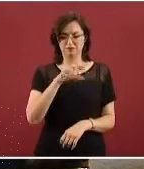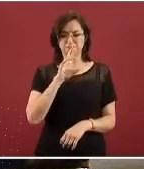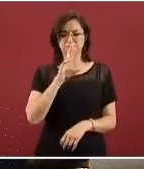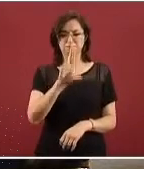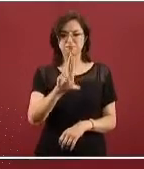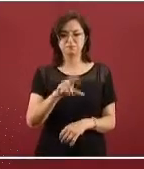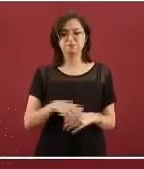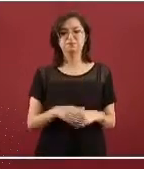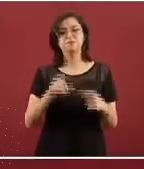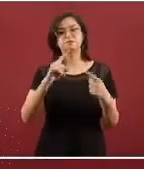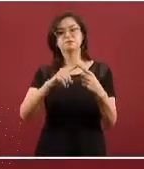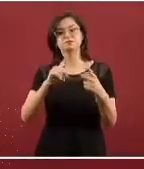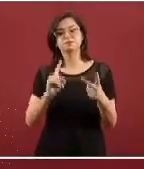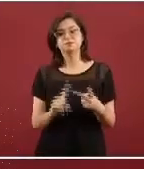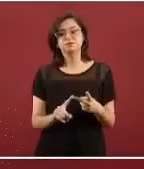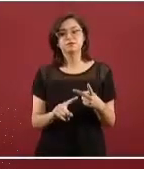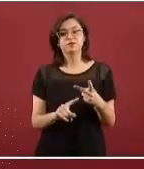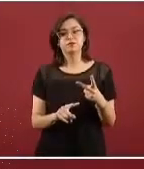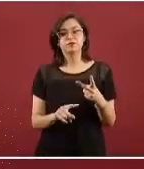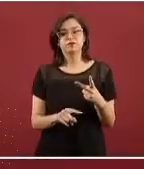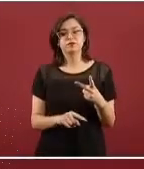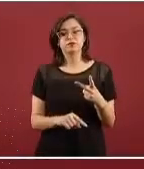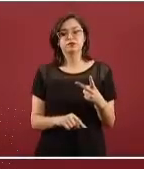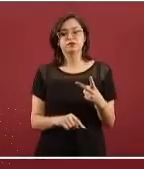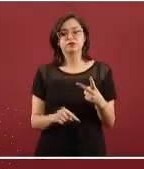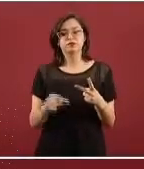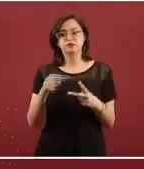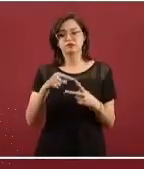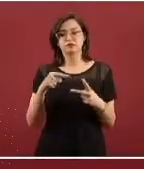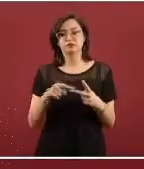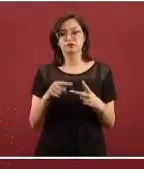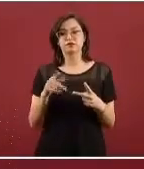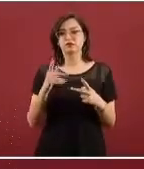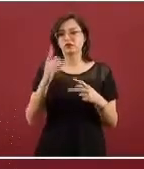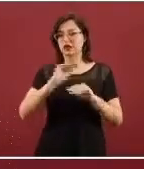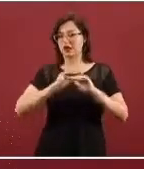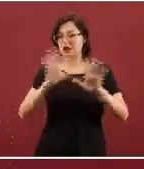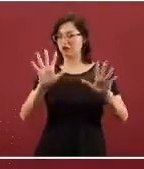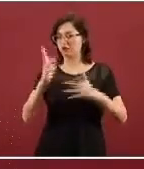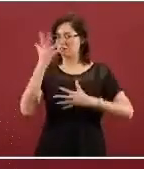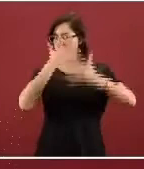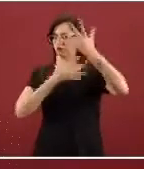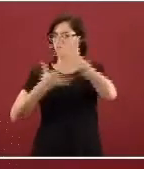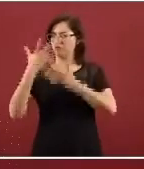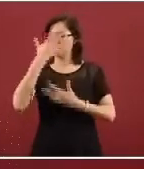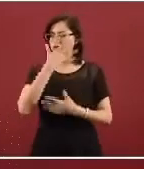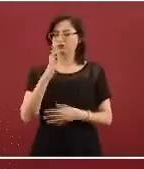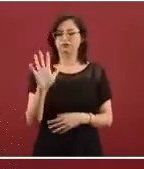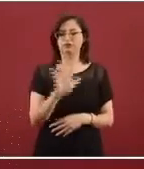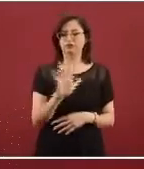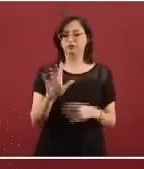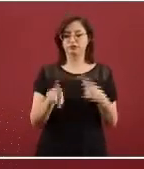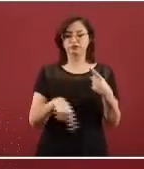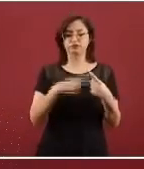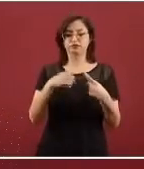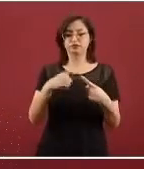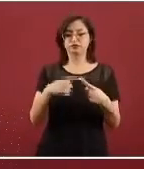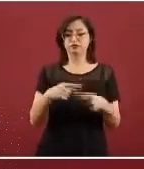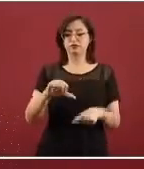Dejo en claro 2 cosas que me gustaría que nadie confunda. Una, declarar la